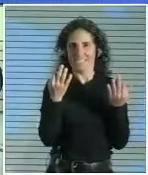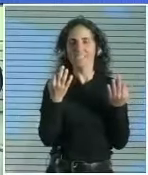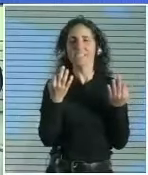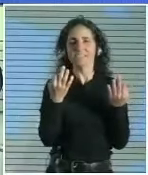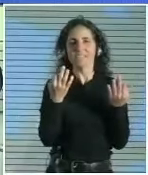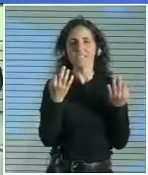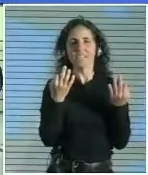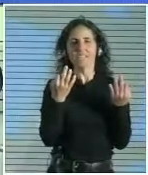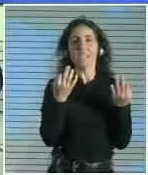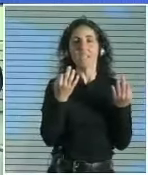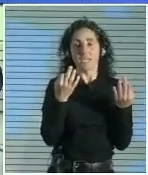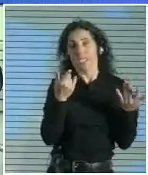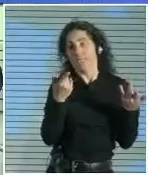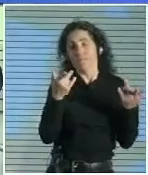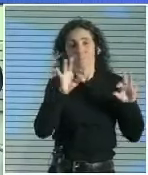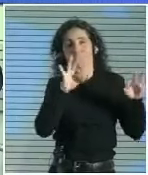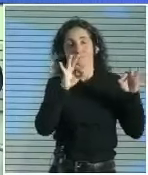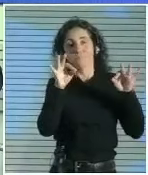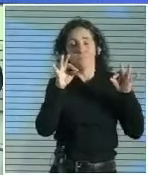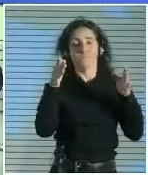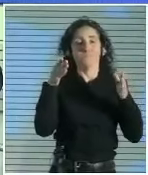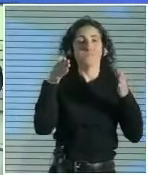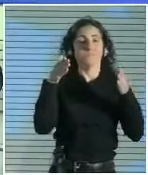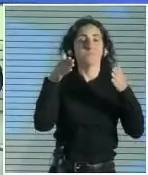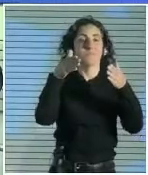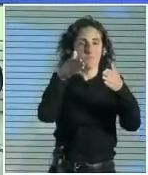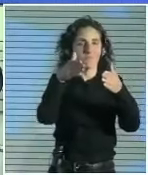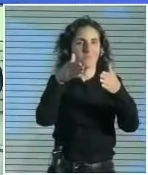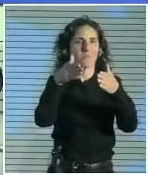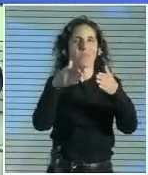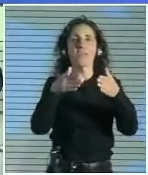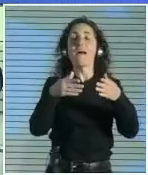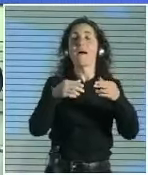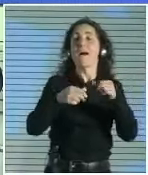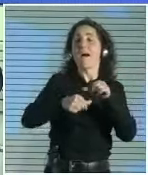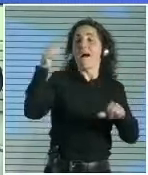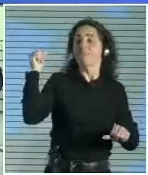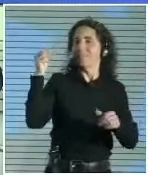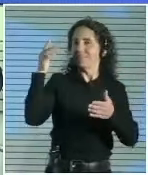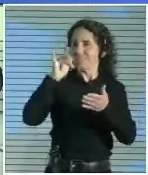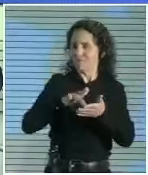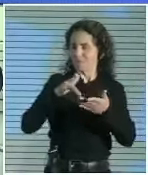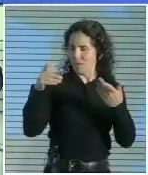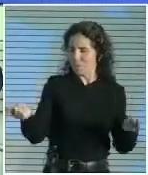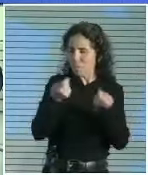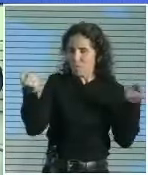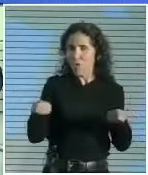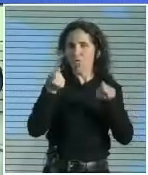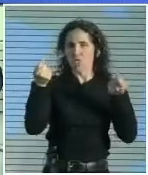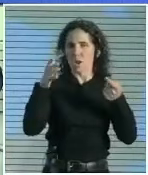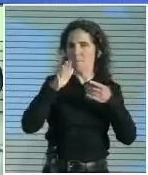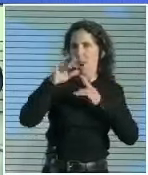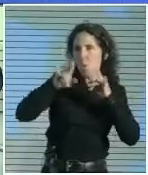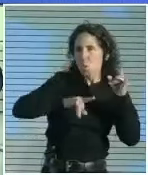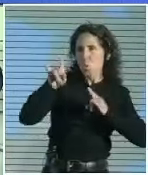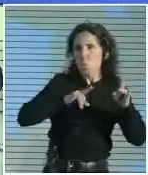previsiones hacia ahí nos están llevando. Hay que entender que hemos pasado de la promoción para que vengan a la